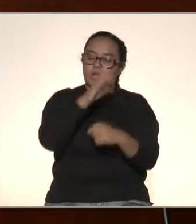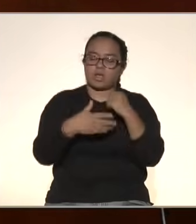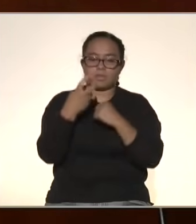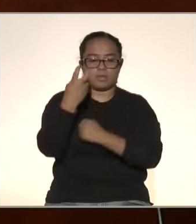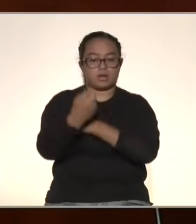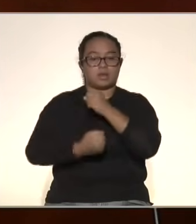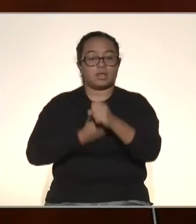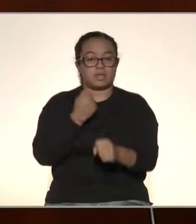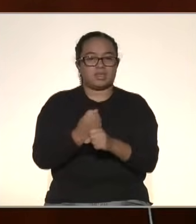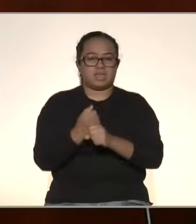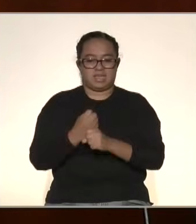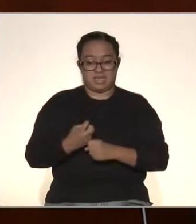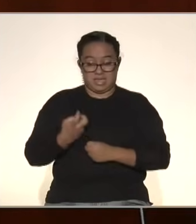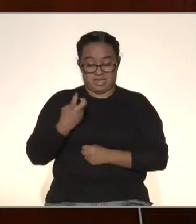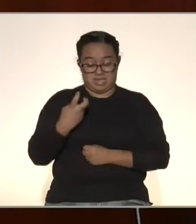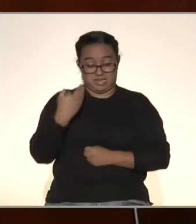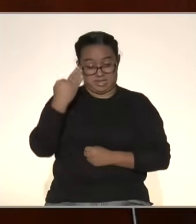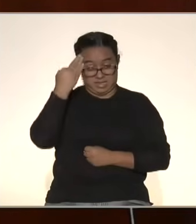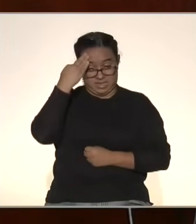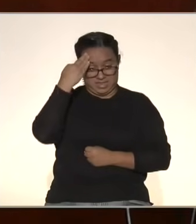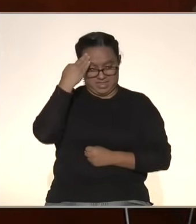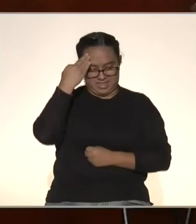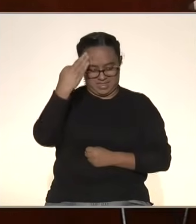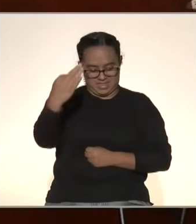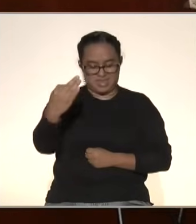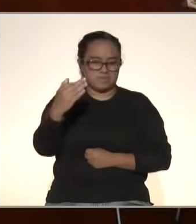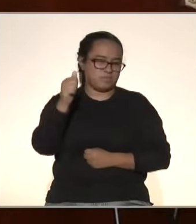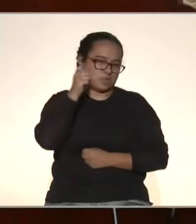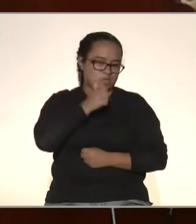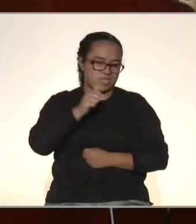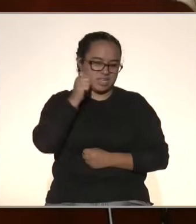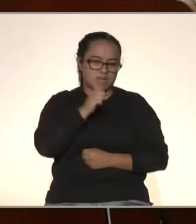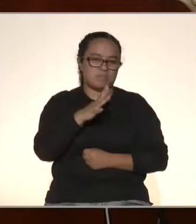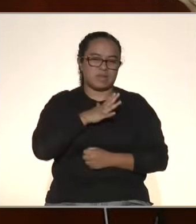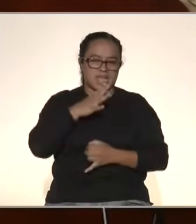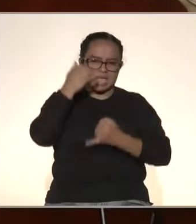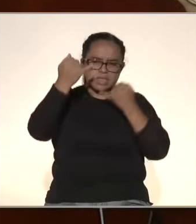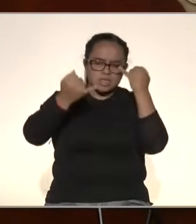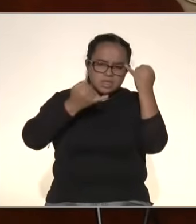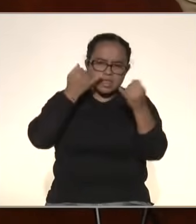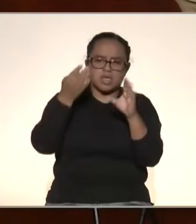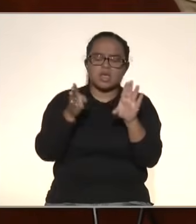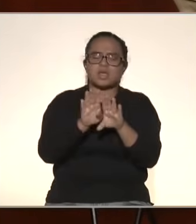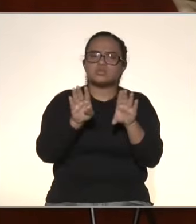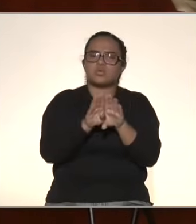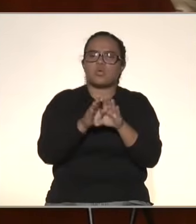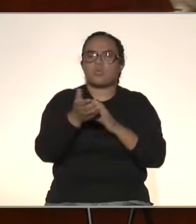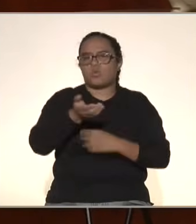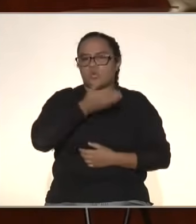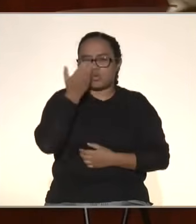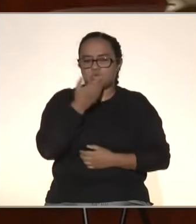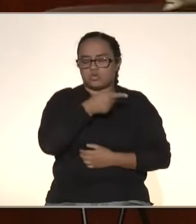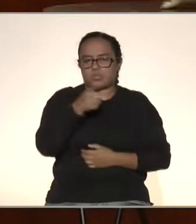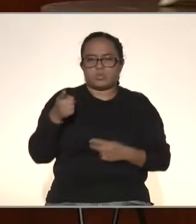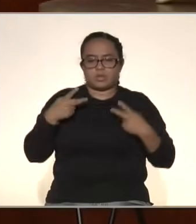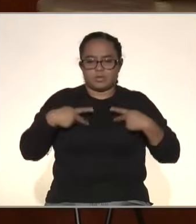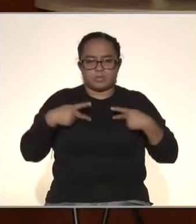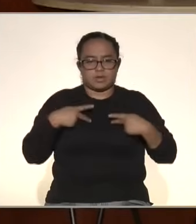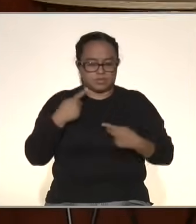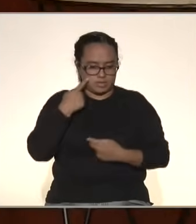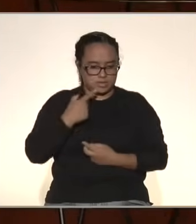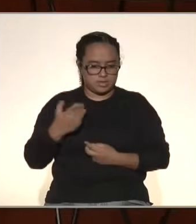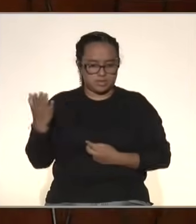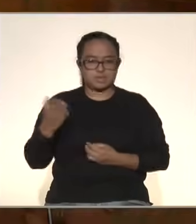bueno, en estas épocas justamente hay muchas ideas de rituales, muchas propuestas de rituales. Vamos a ver la